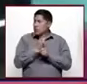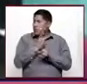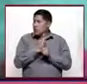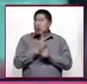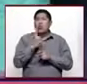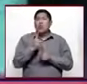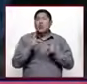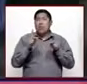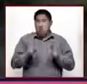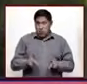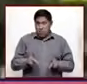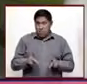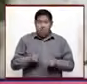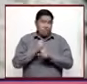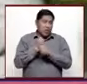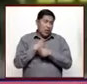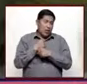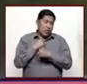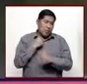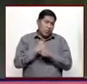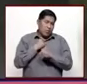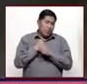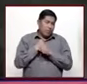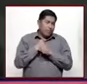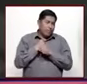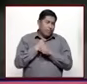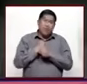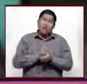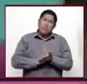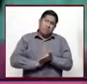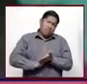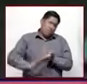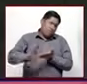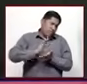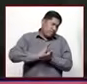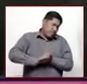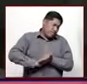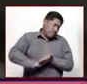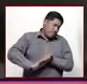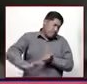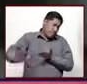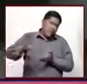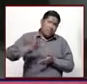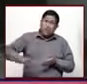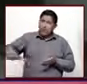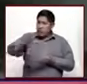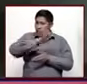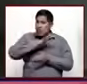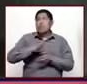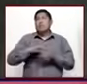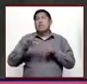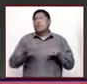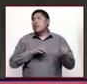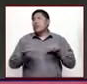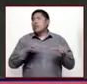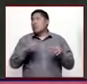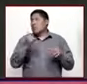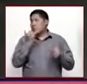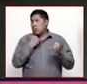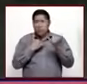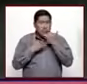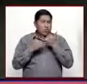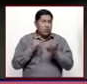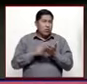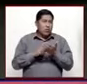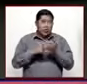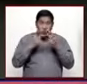una persona se encontraba realizando el trabajo de limpieza de este camión cisterna justamente, y es por ello